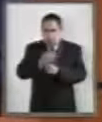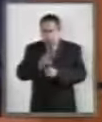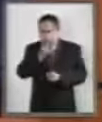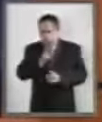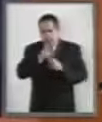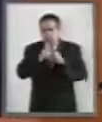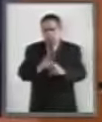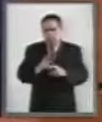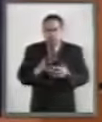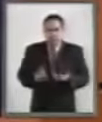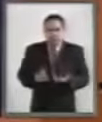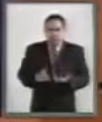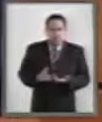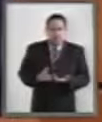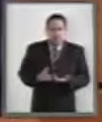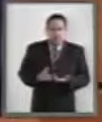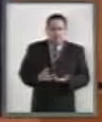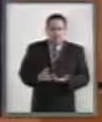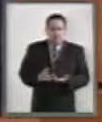ahorita.